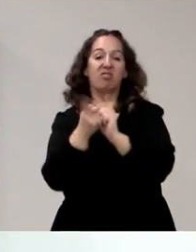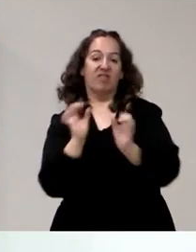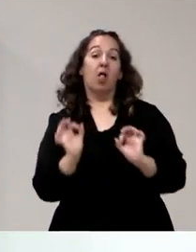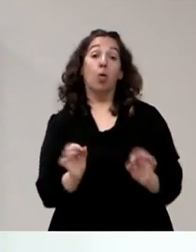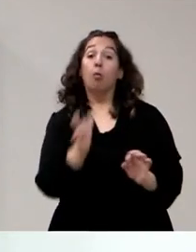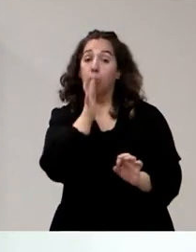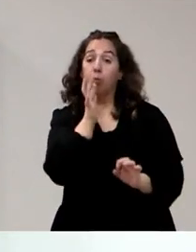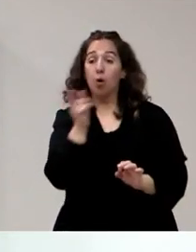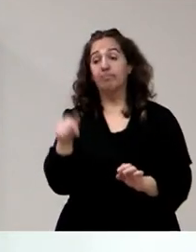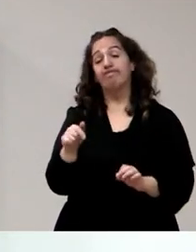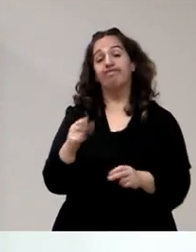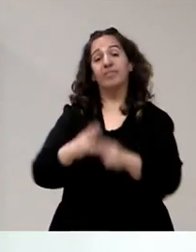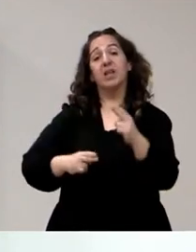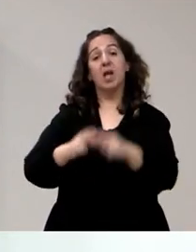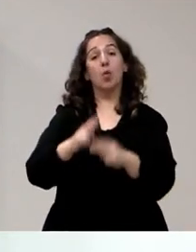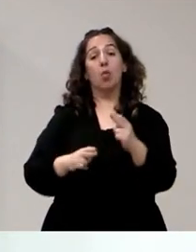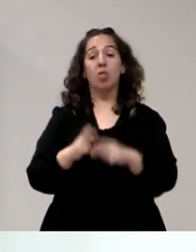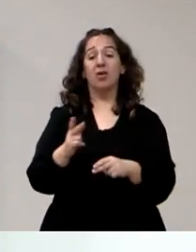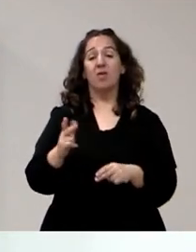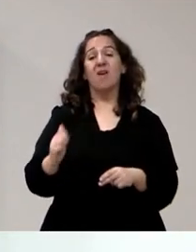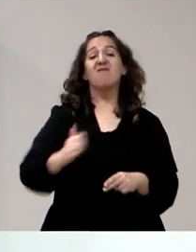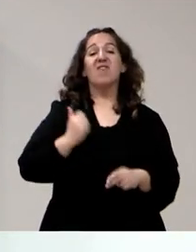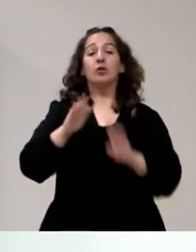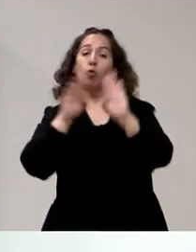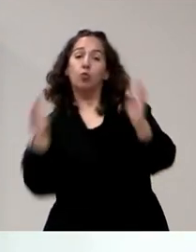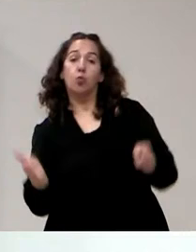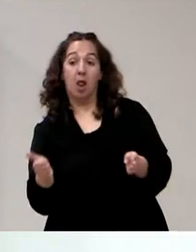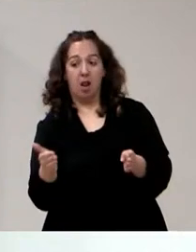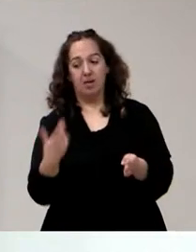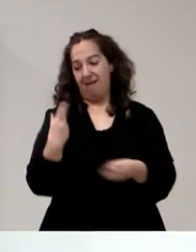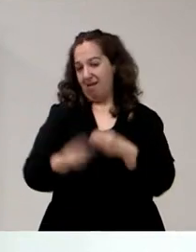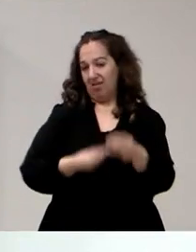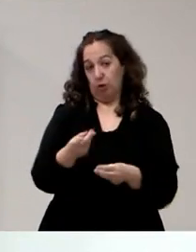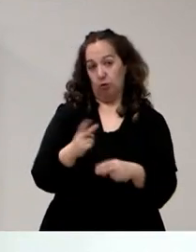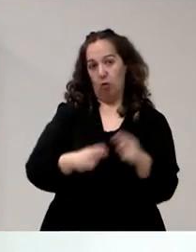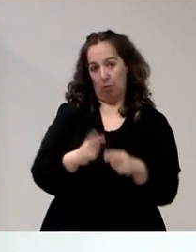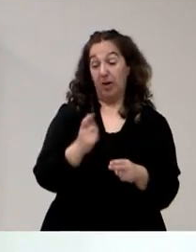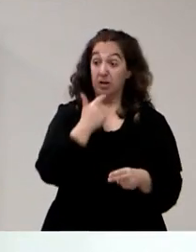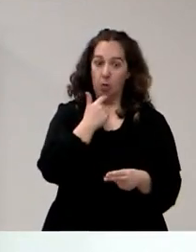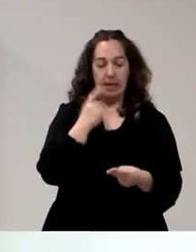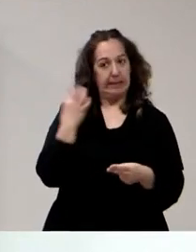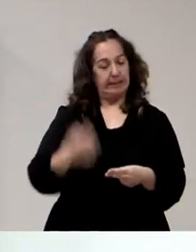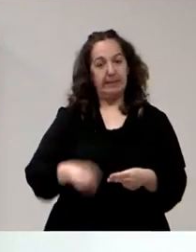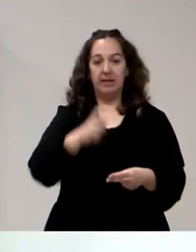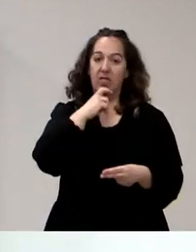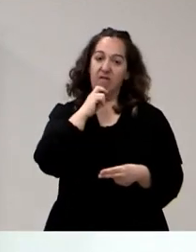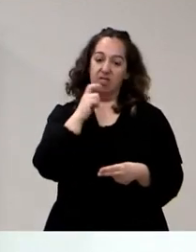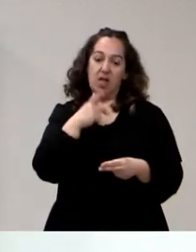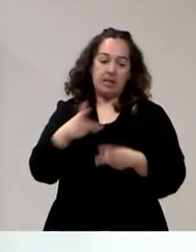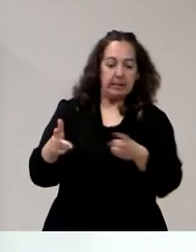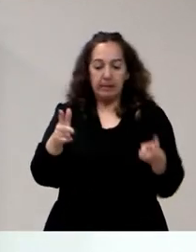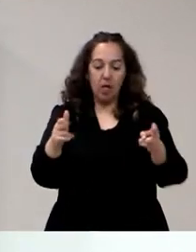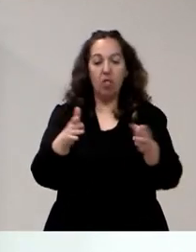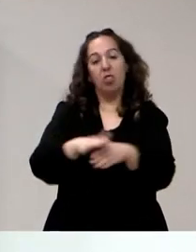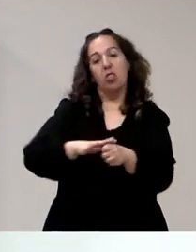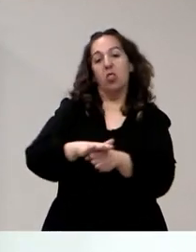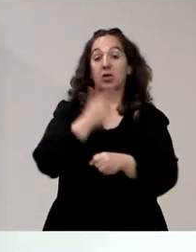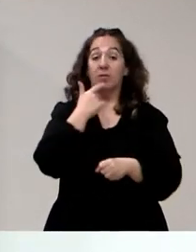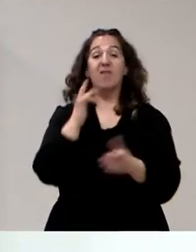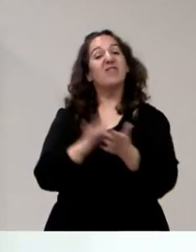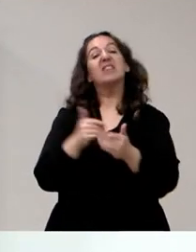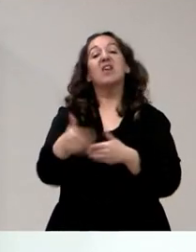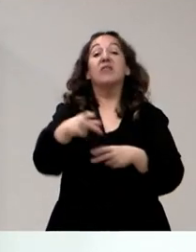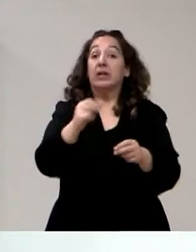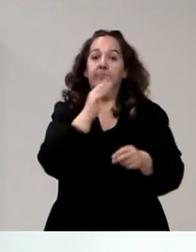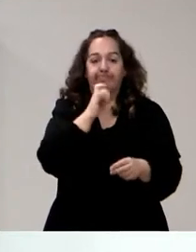motivado por la ejecución del falso túnel que estamos llevando a cabo que es sin duda el camino crítico para la para poder marcar una fecha cierta de